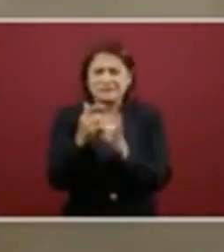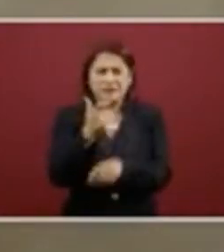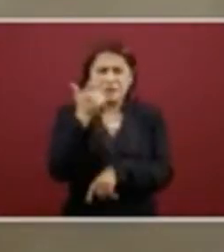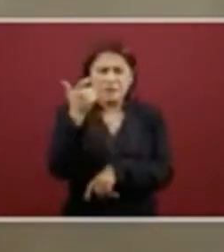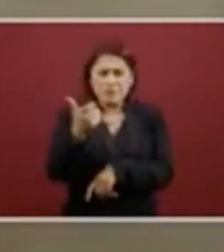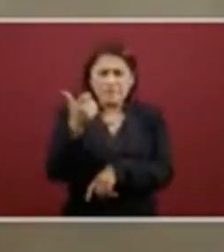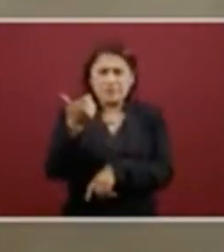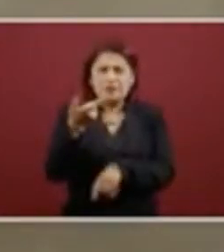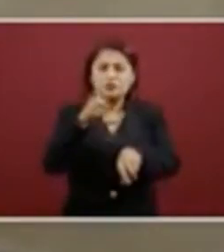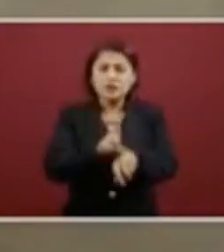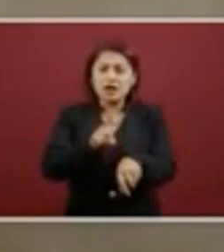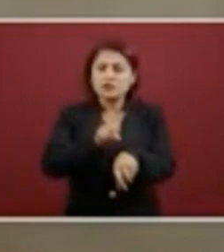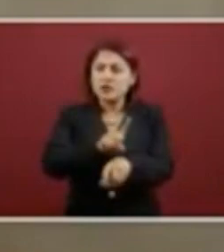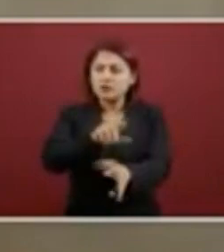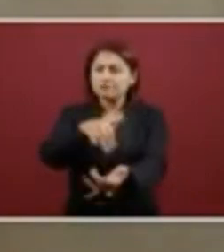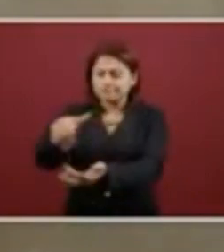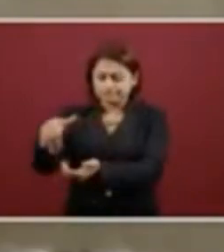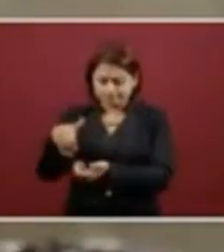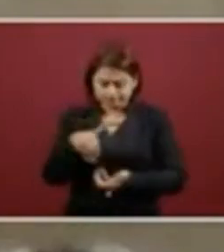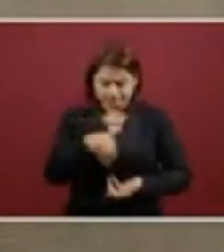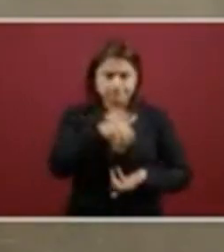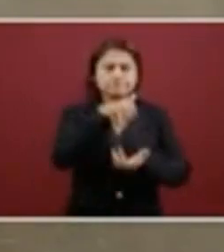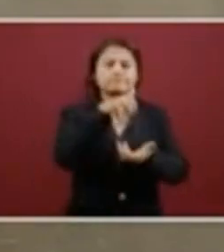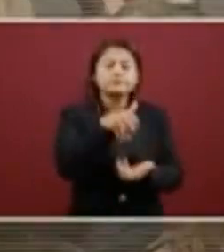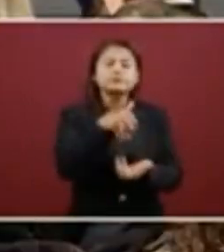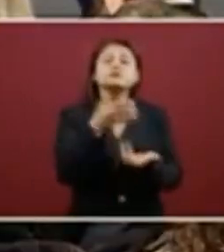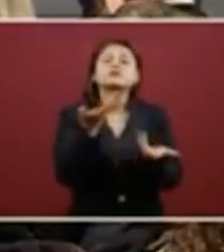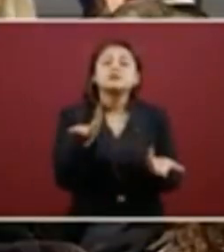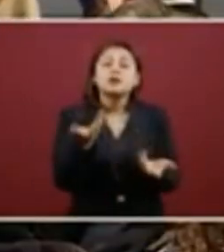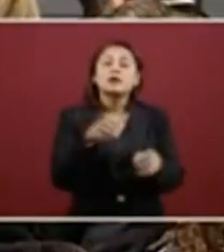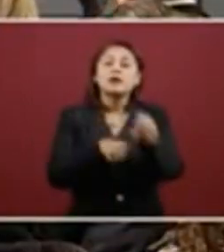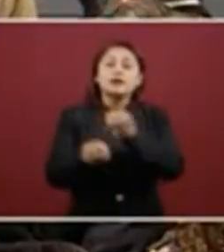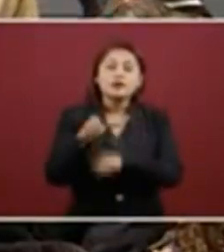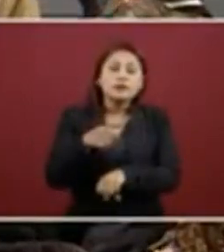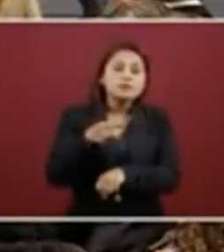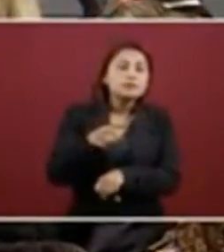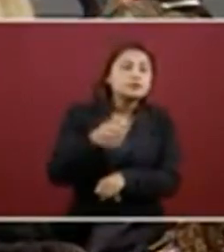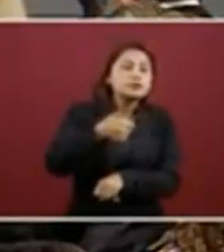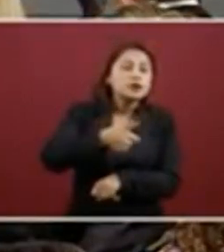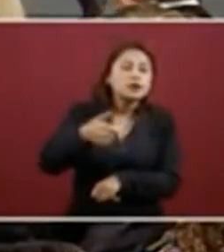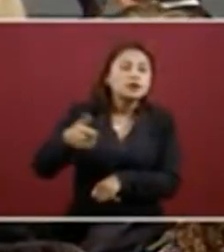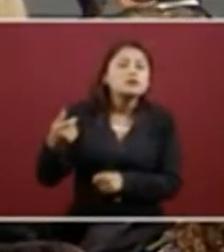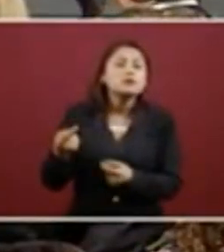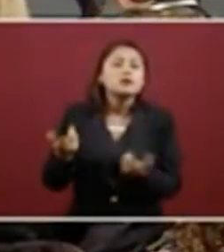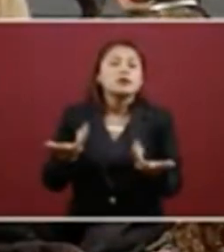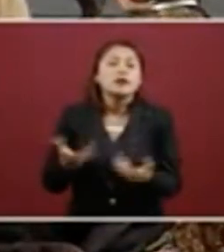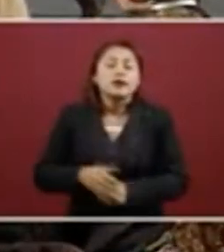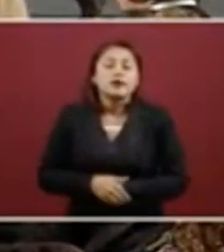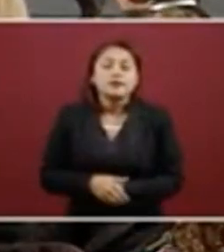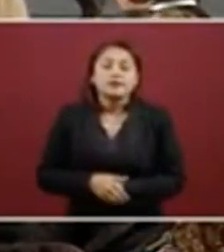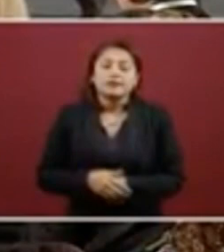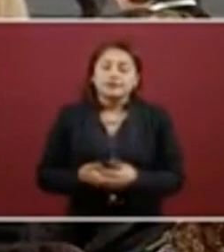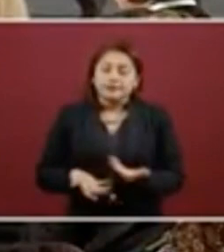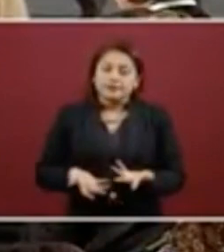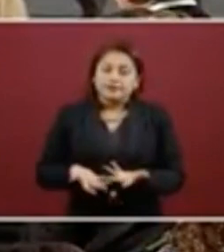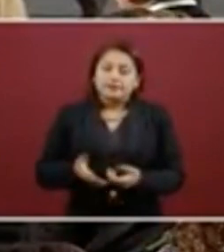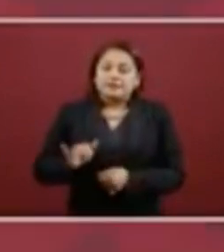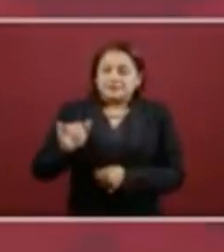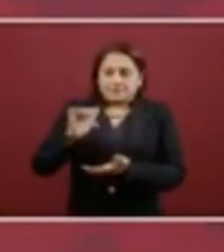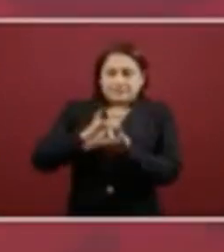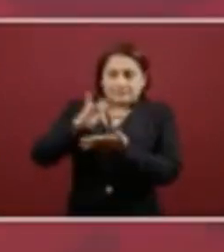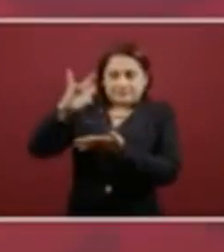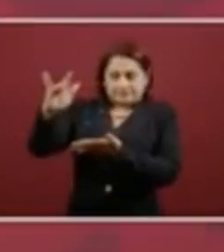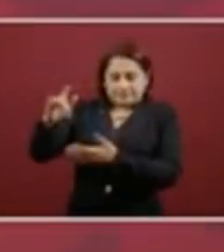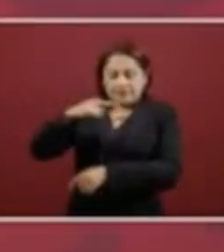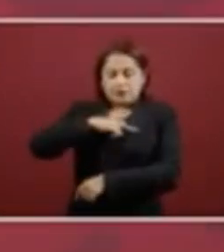se había dicho, no aguas profundas, no esquisto, entonces, ¿se van a invertir en